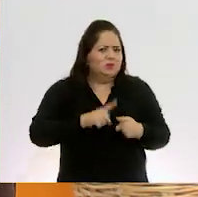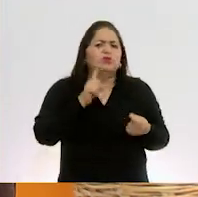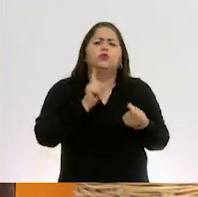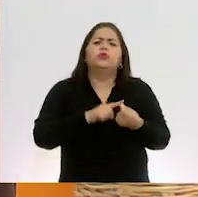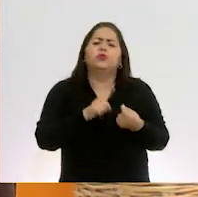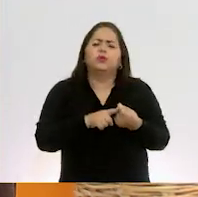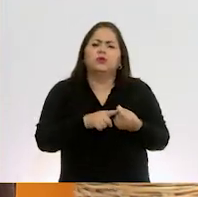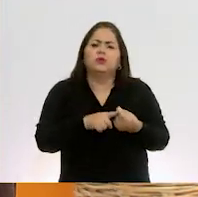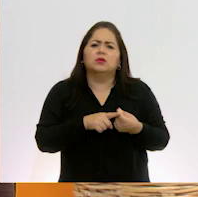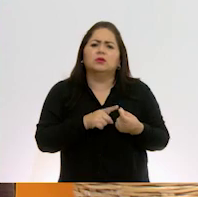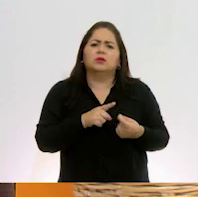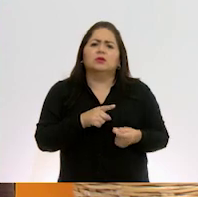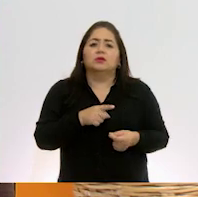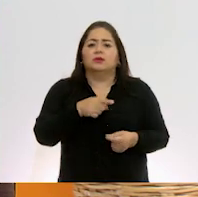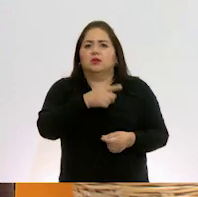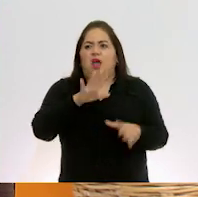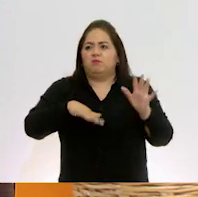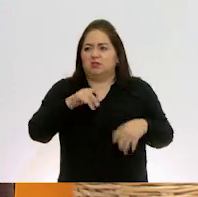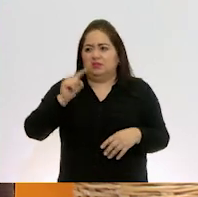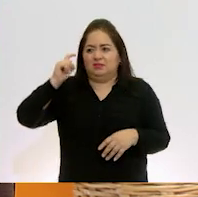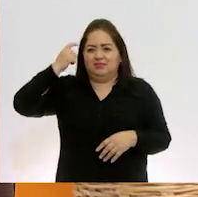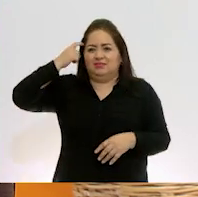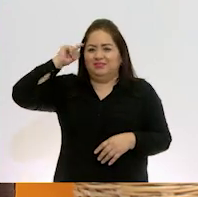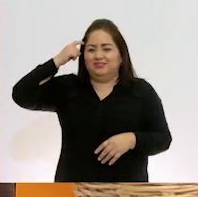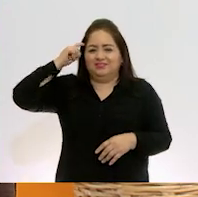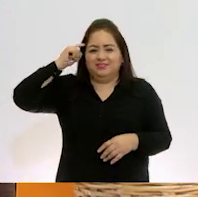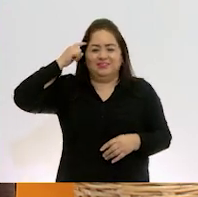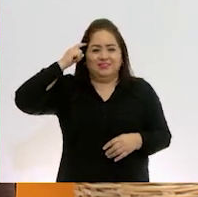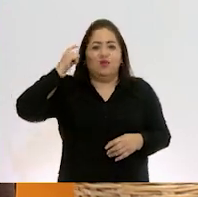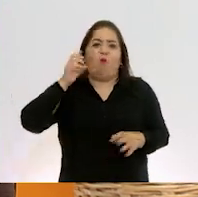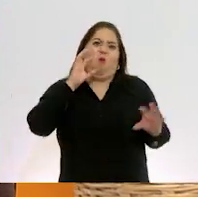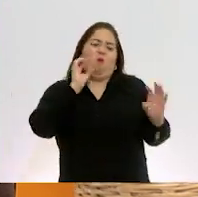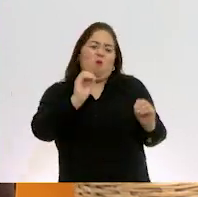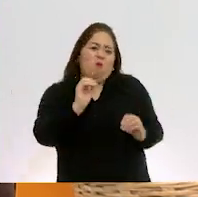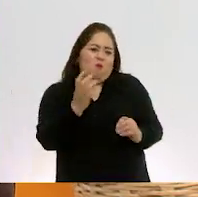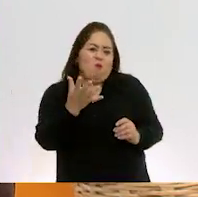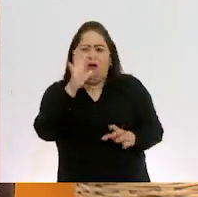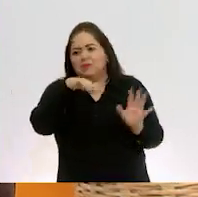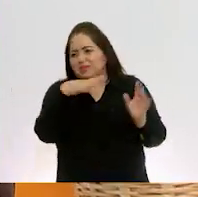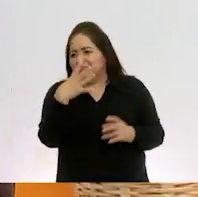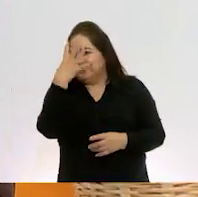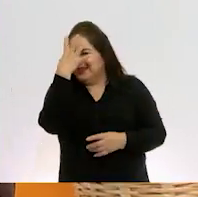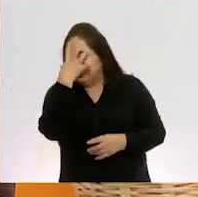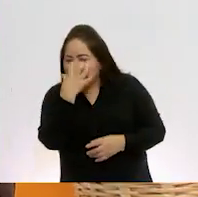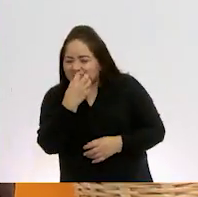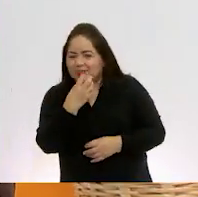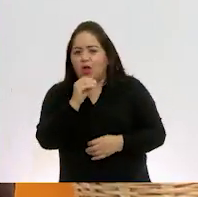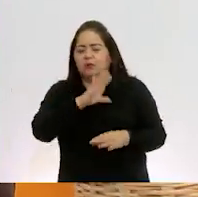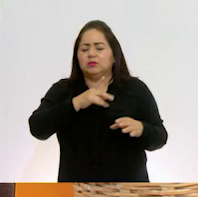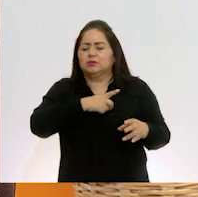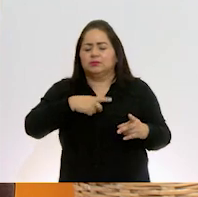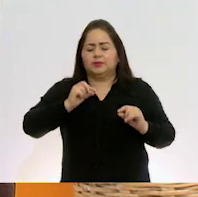donde sientas enojo o quizá esta parte de la tristeza, te tomes